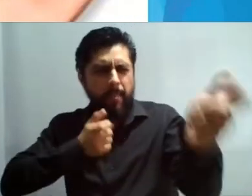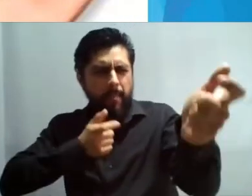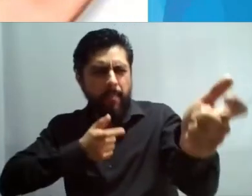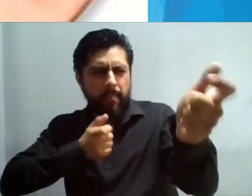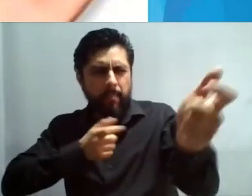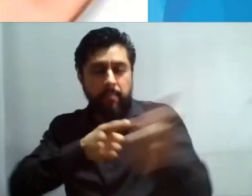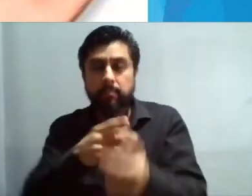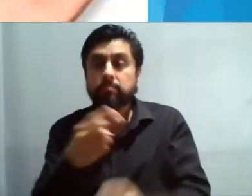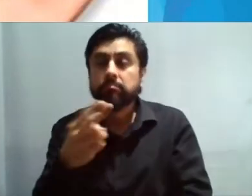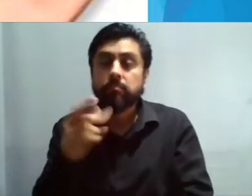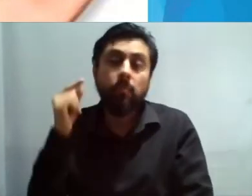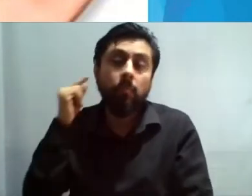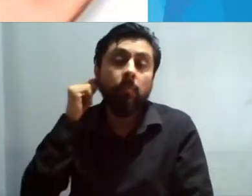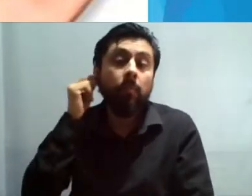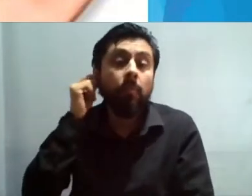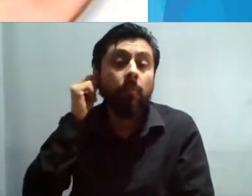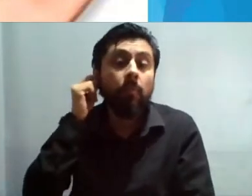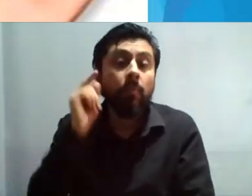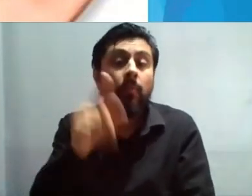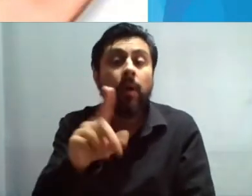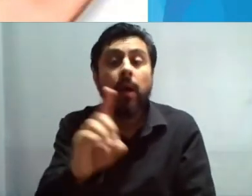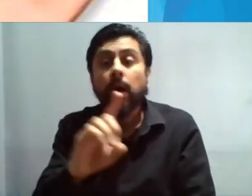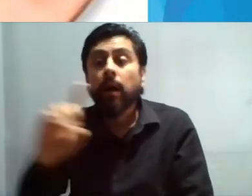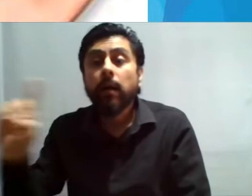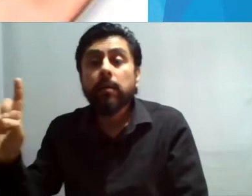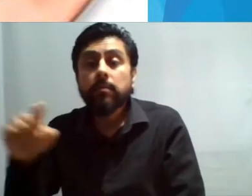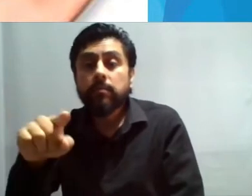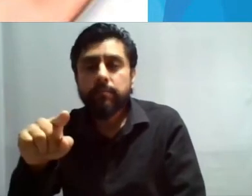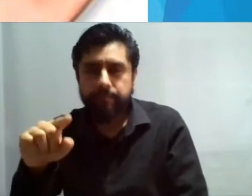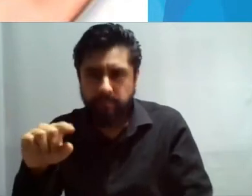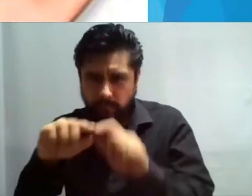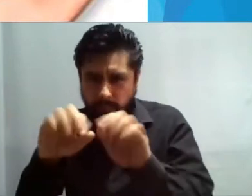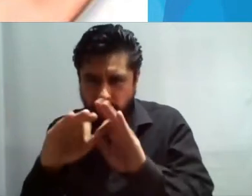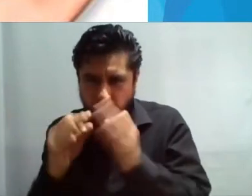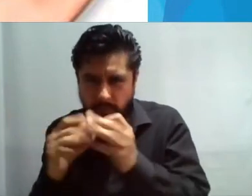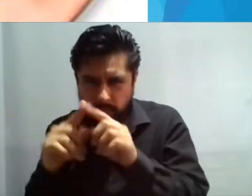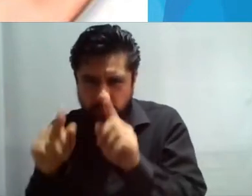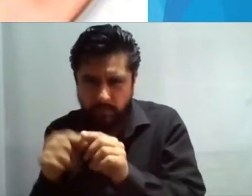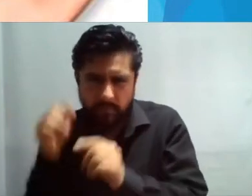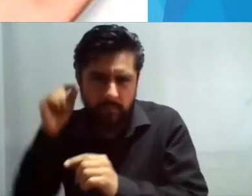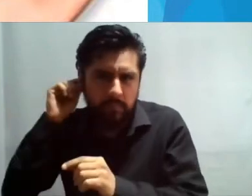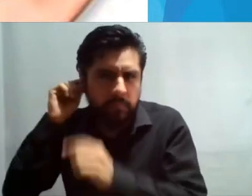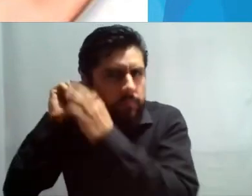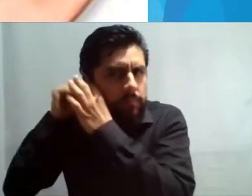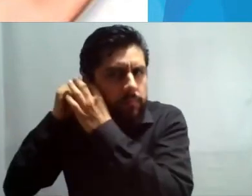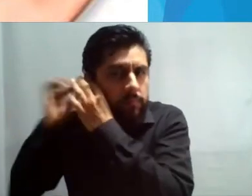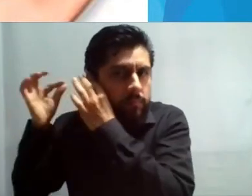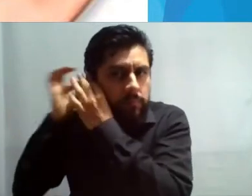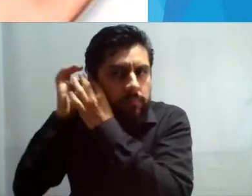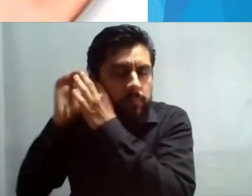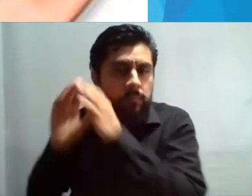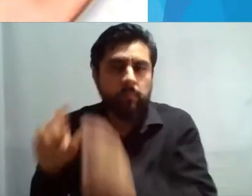muy especiales como la que está a la extrema derecha. Es una válvula sónica que en cuanto se genera una presión de más de 120